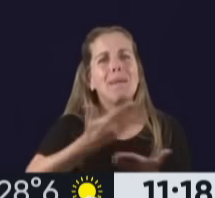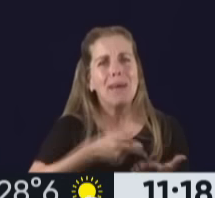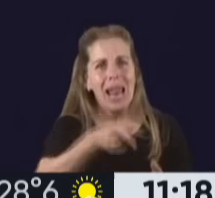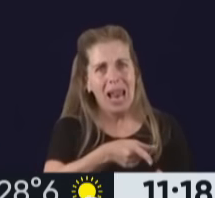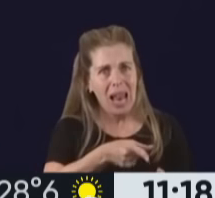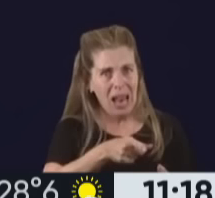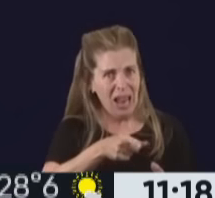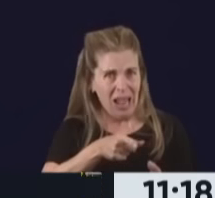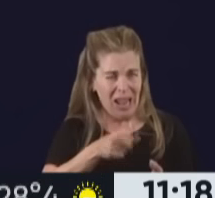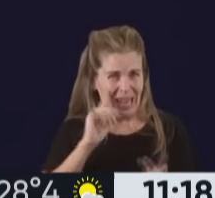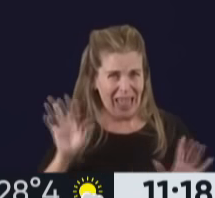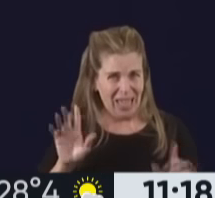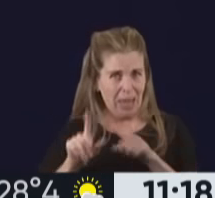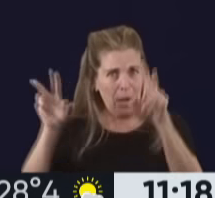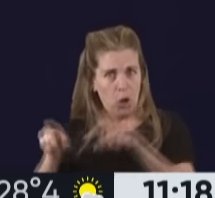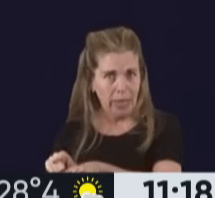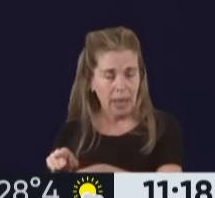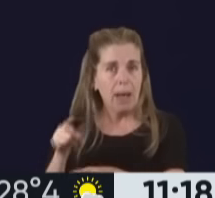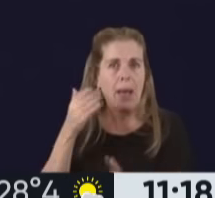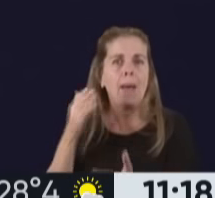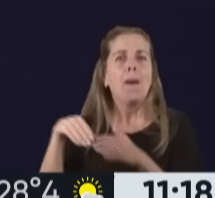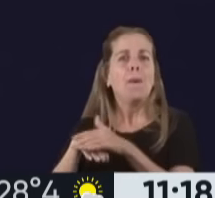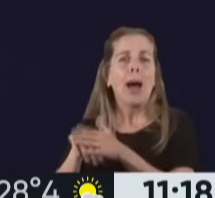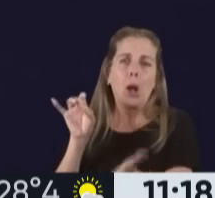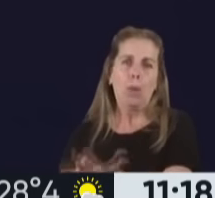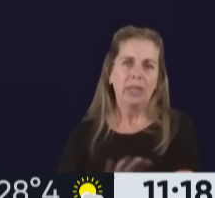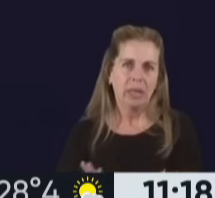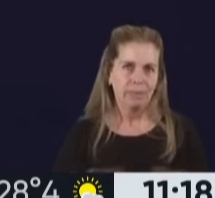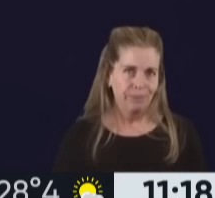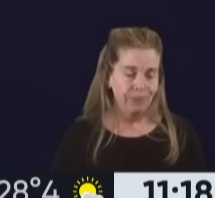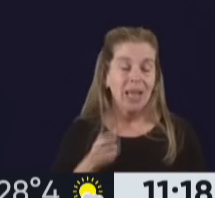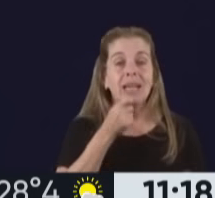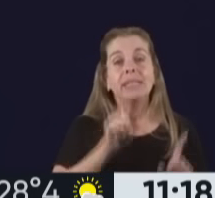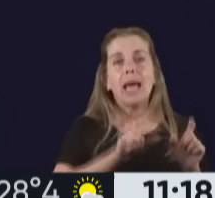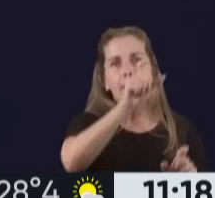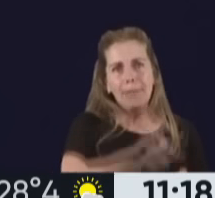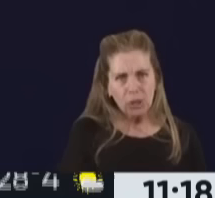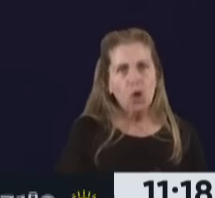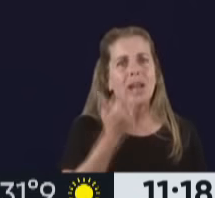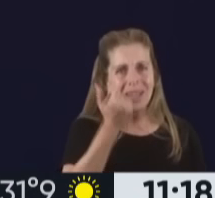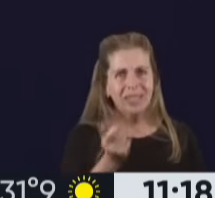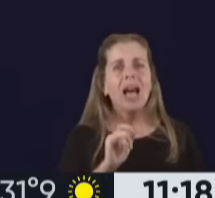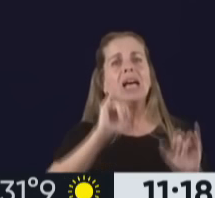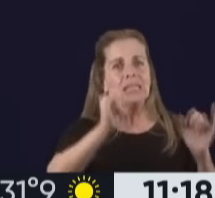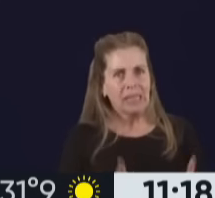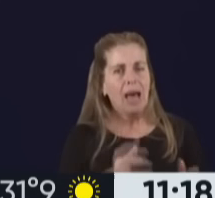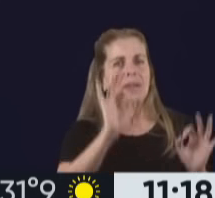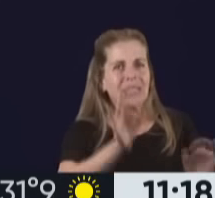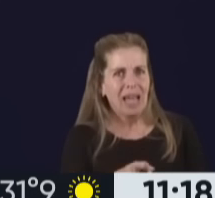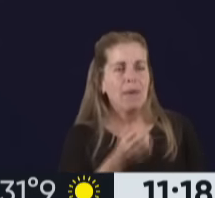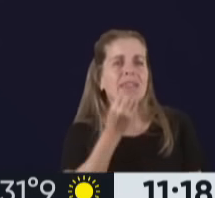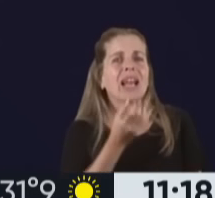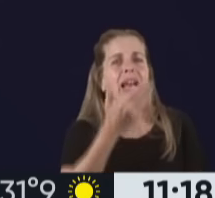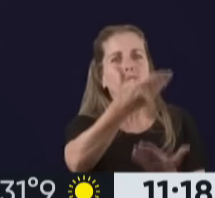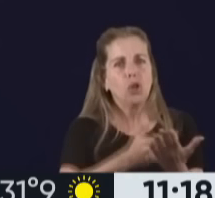despedido. Con que la persona muestre que se adhirió al régimen simplificado de ganancias, ya podrá depositar sus dólares en el banco para